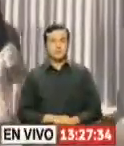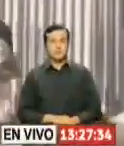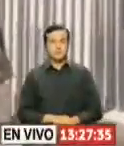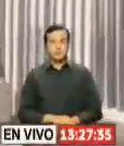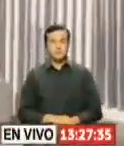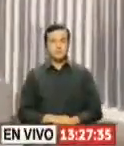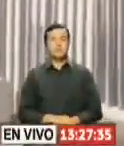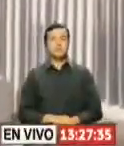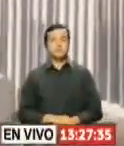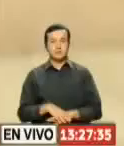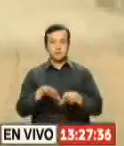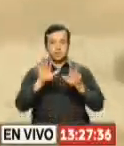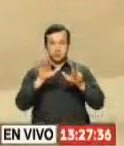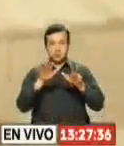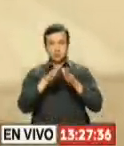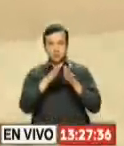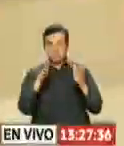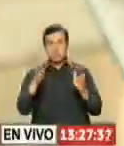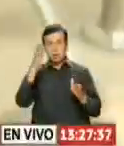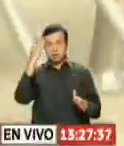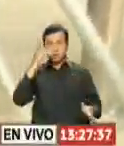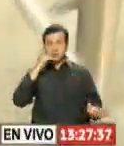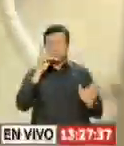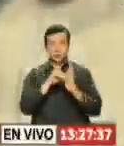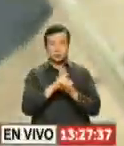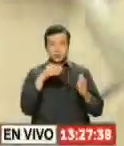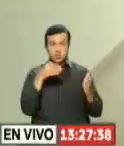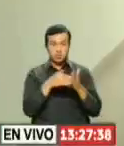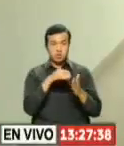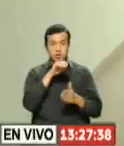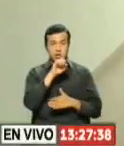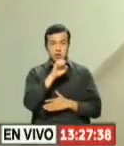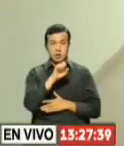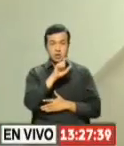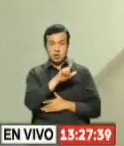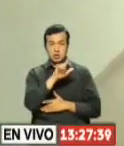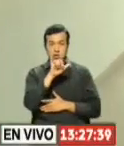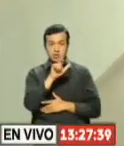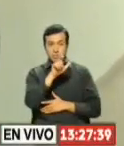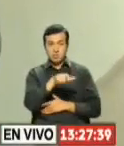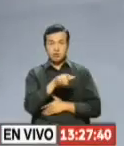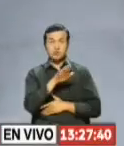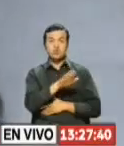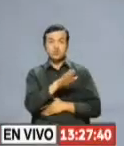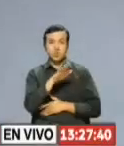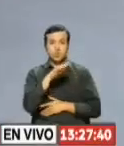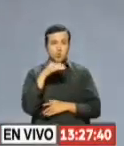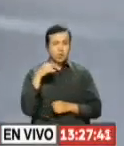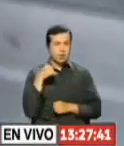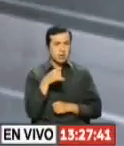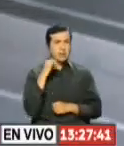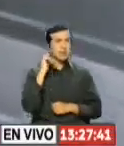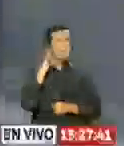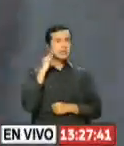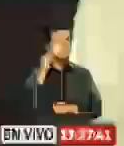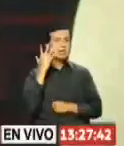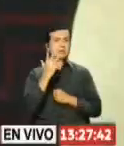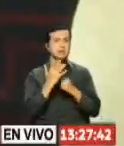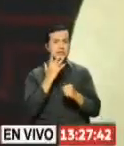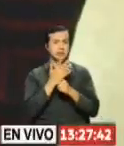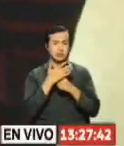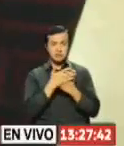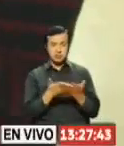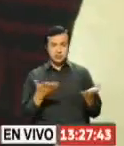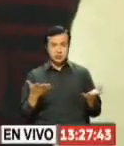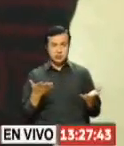Se cumplen 8 meses desde la denuncia en contra de L.I.E. por el delito de abuso sexual a una niña de 5 años.